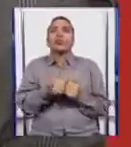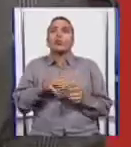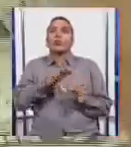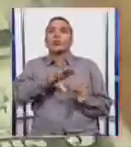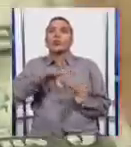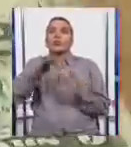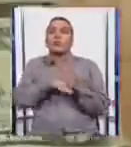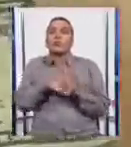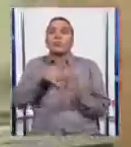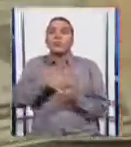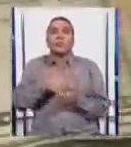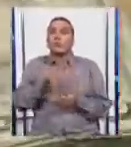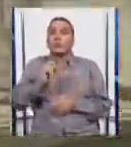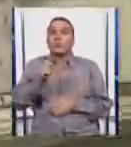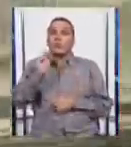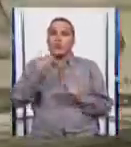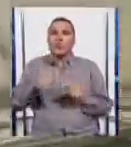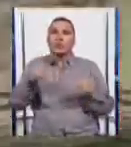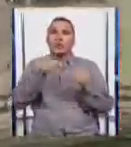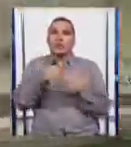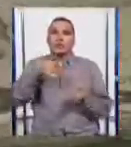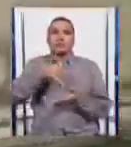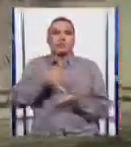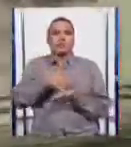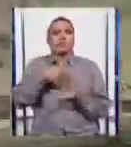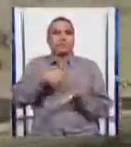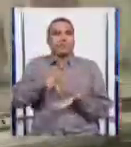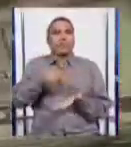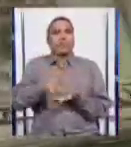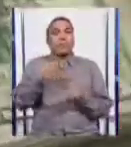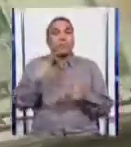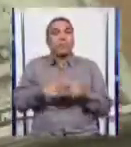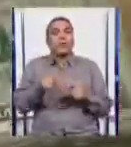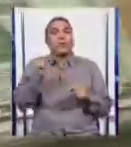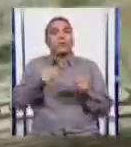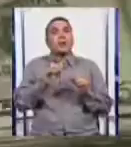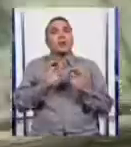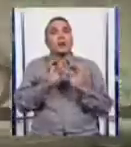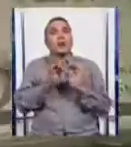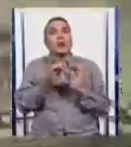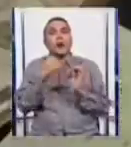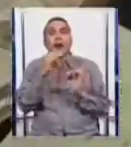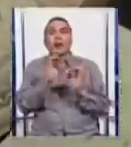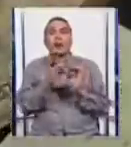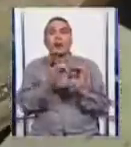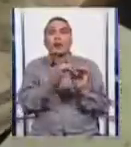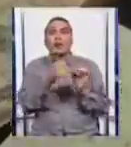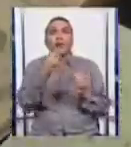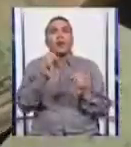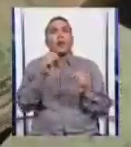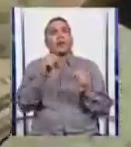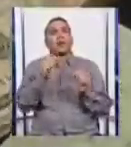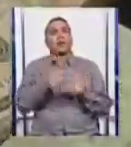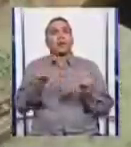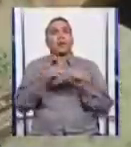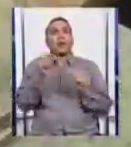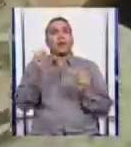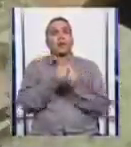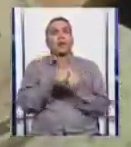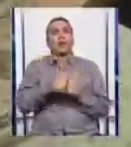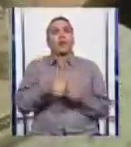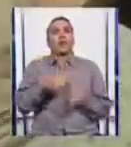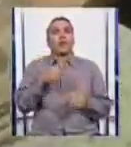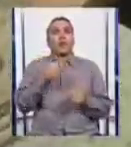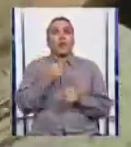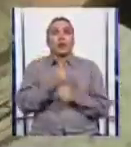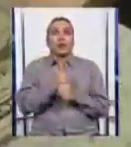contrario, queremos aportar con los tributos, pero la reestructuración de algunos de ellos a cambio de generación de empleo. Eso es tener conciencia social.